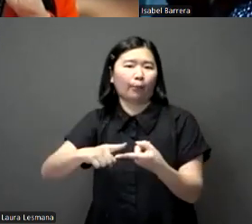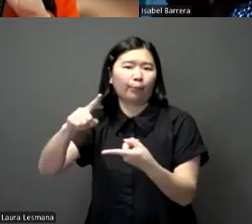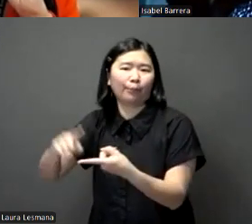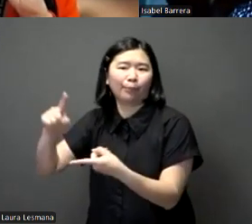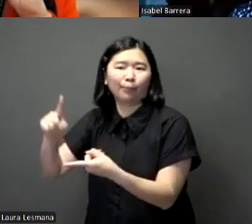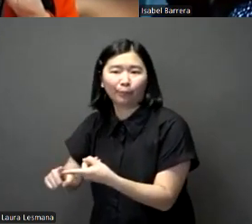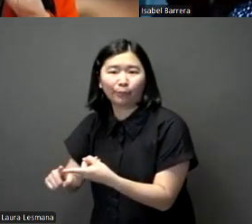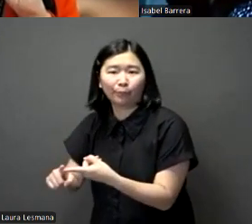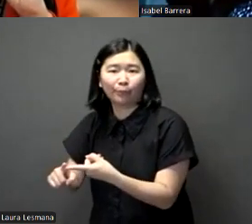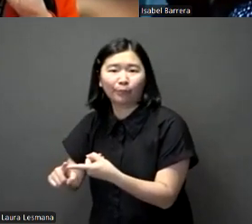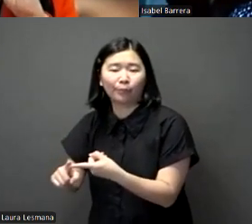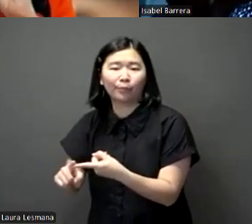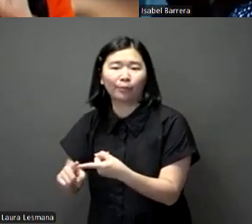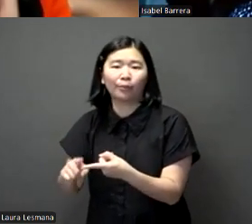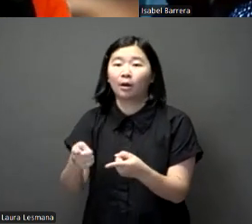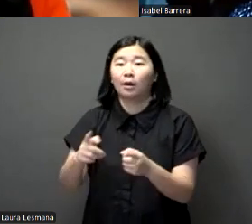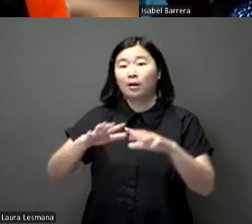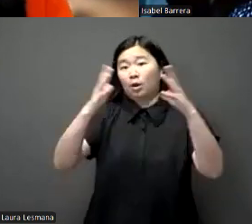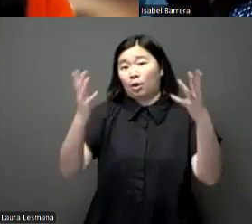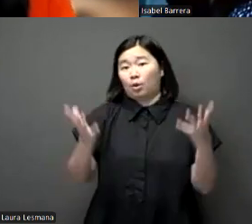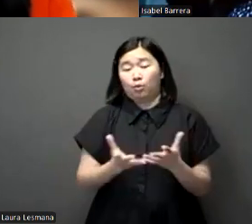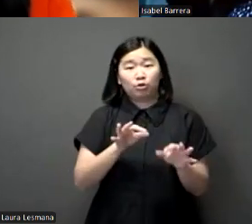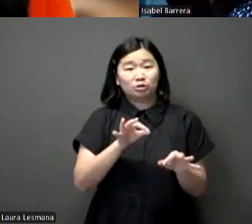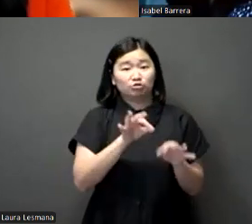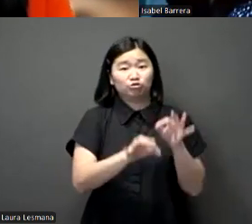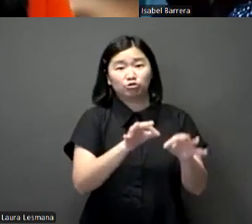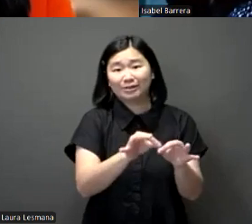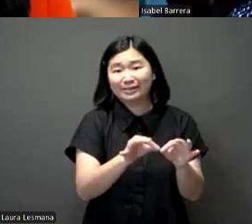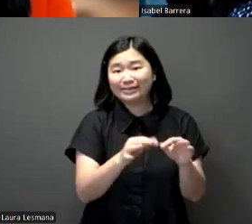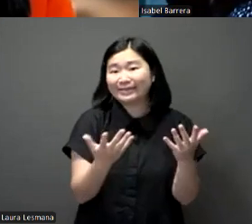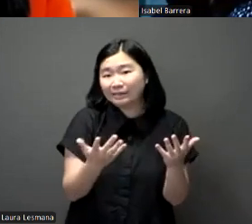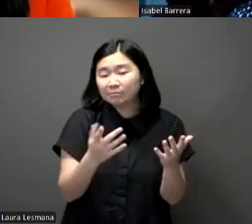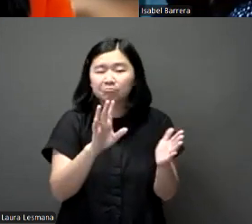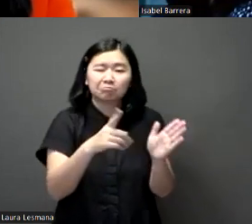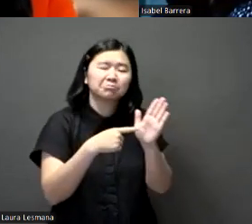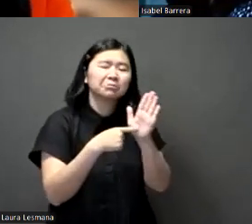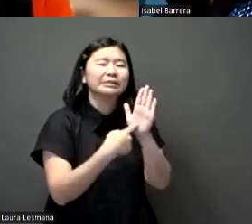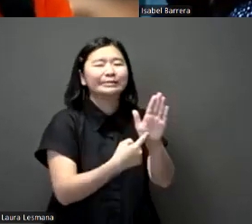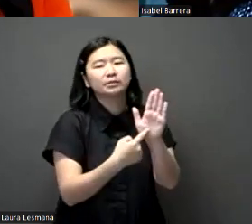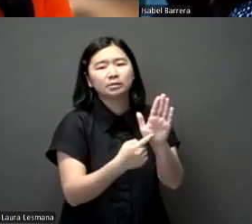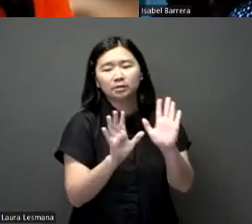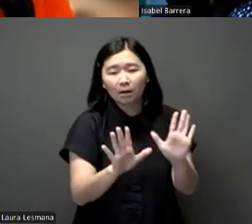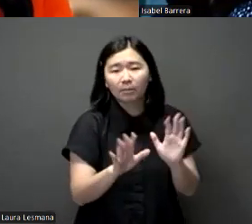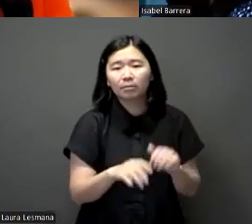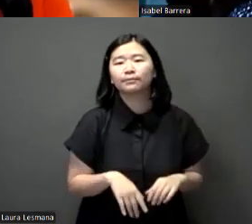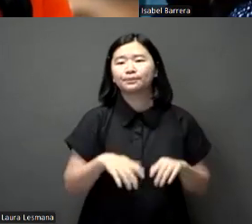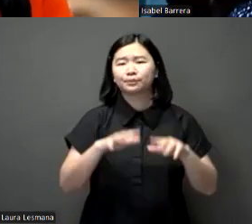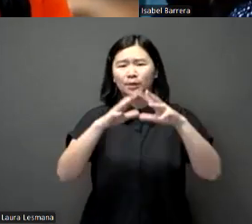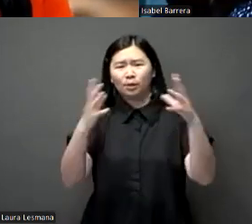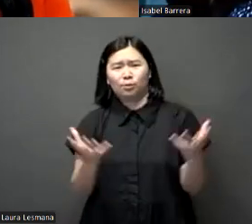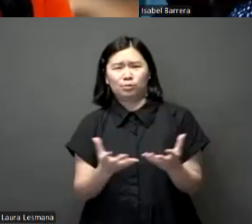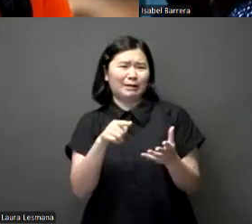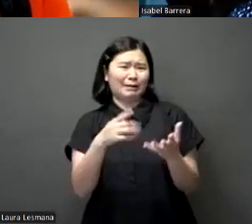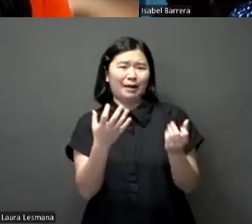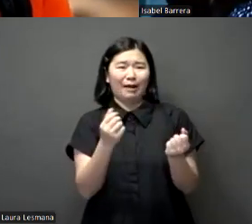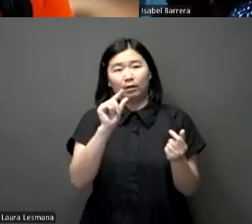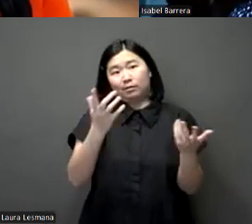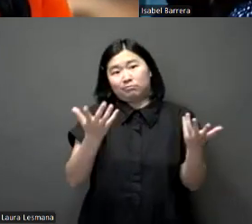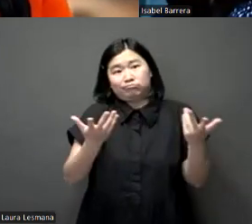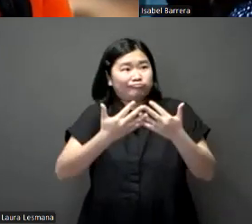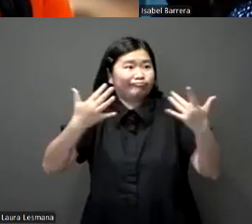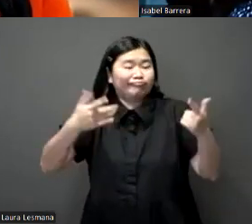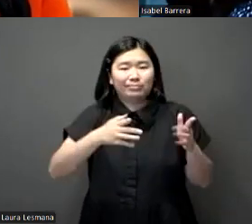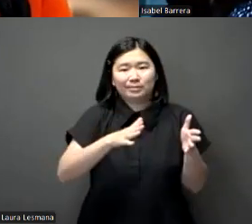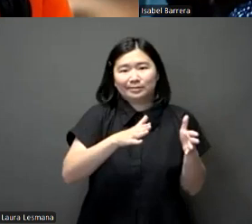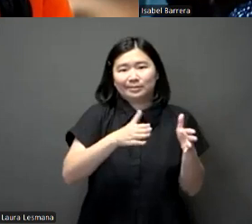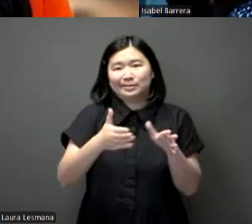para avanzar justamente a ese umbral es que tenemos que tener metas de coberturas muy específicas, por ejemplo, del 90% de cobertura